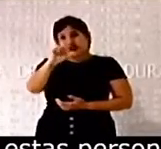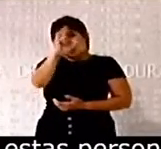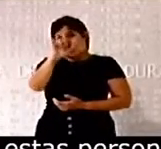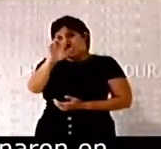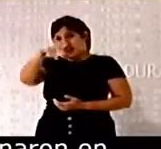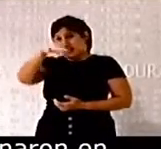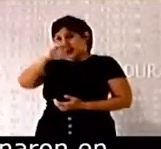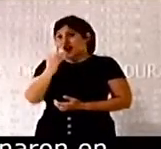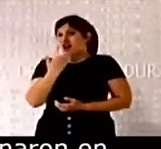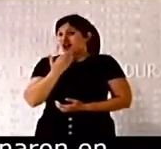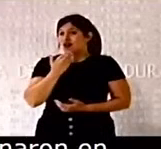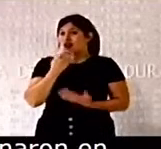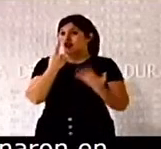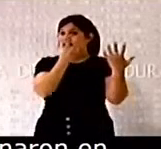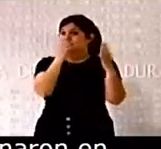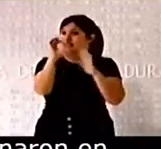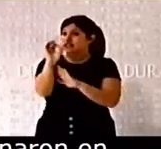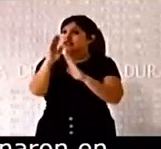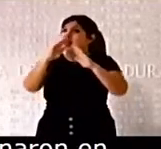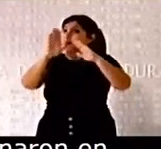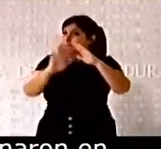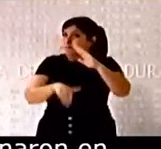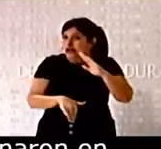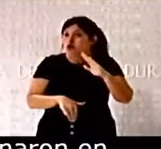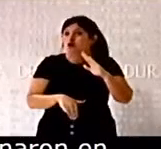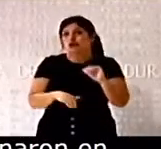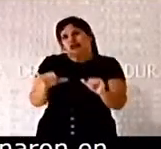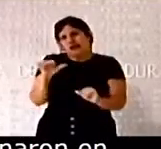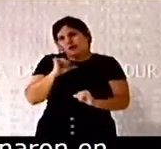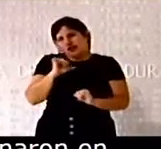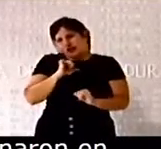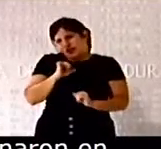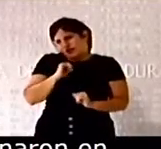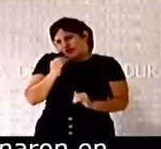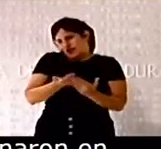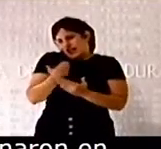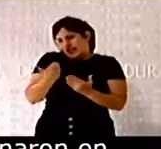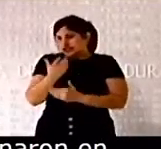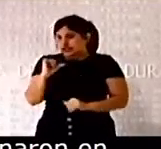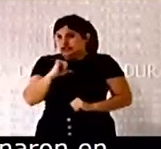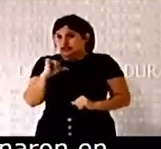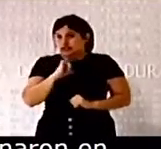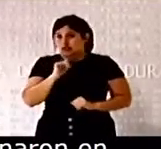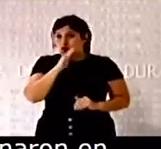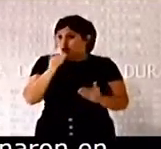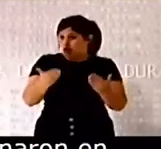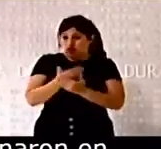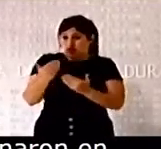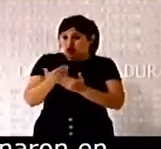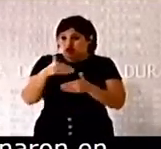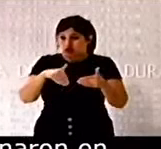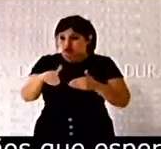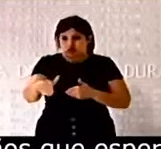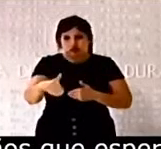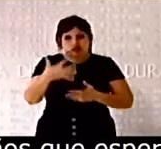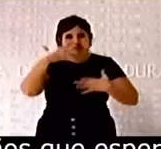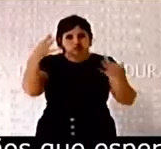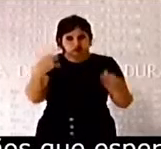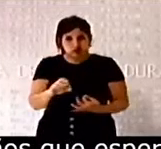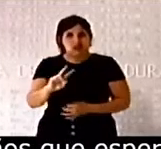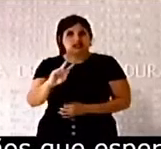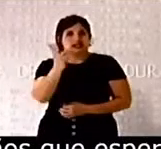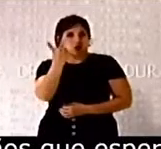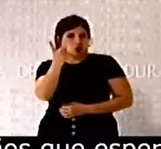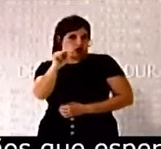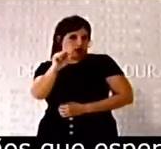60 años, que esperen unos días más, porque en unos días va a ser una realidad la vacunación